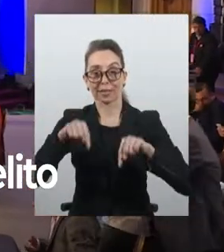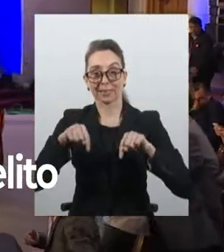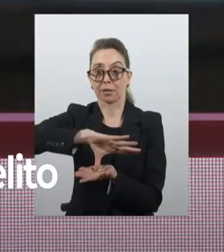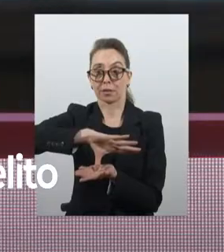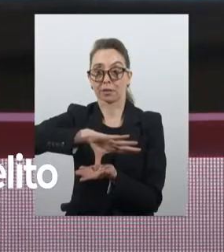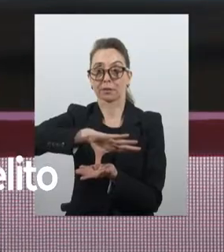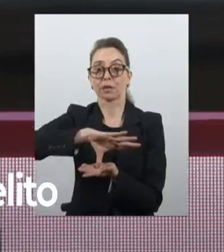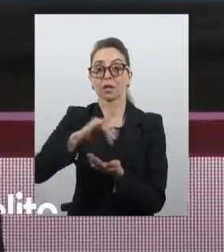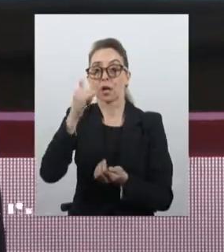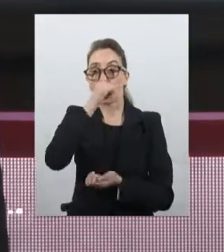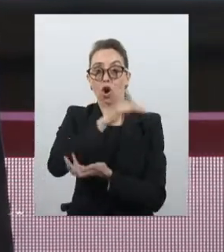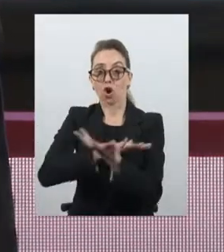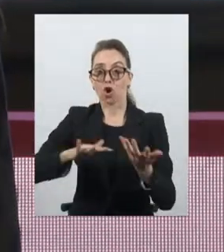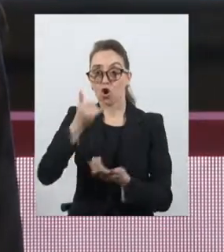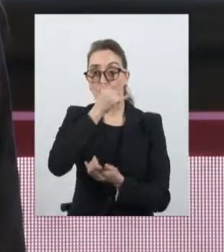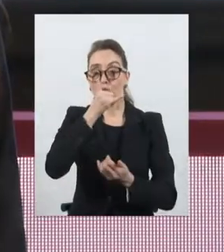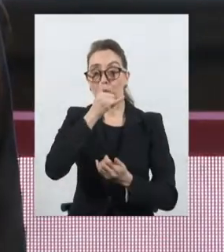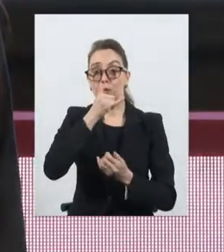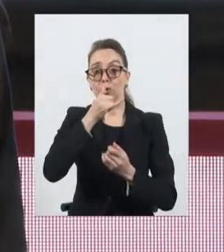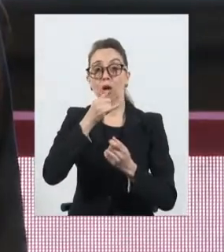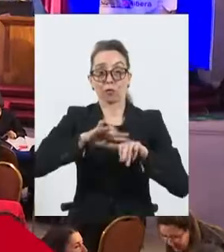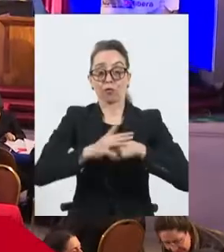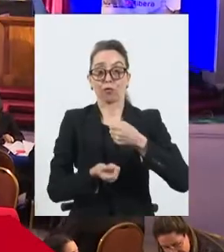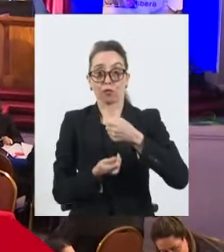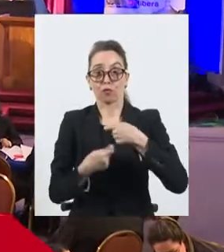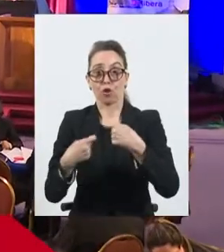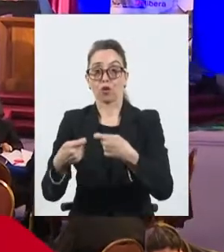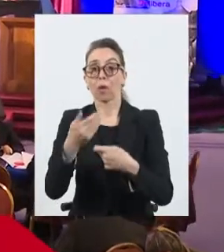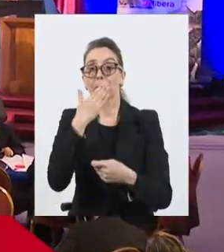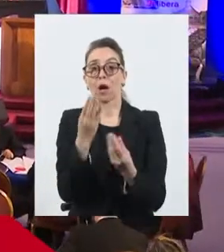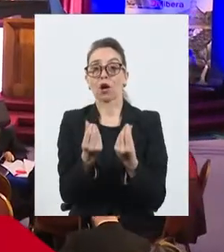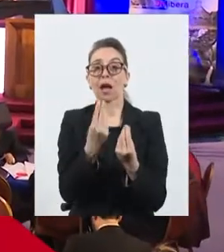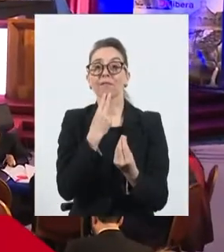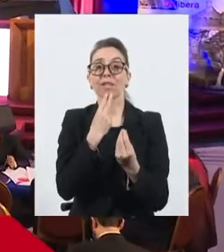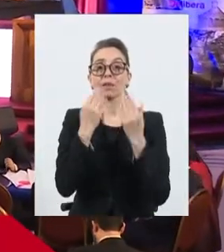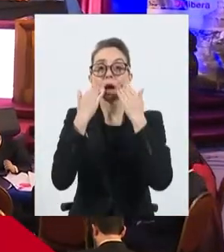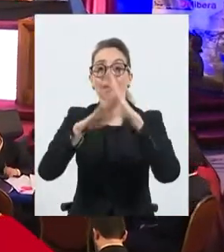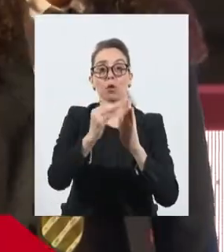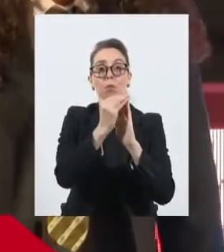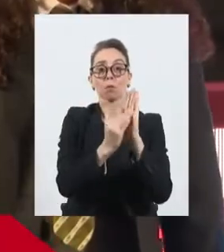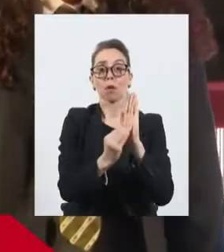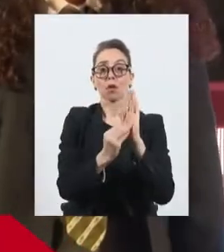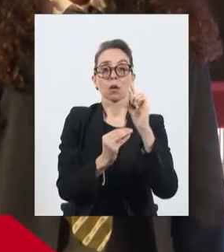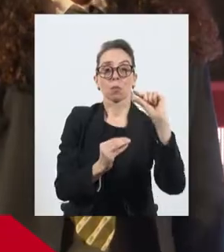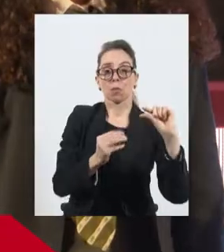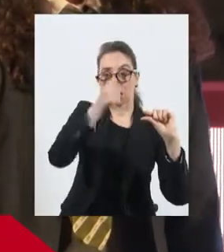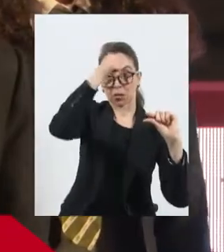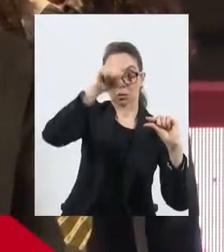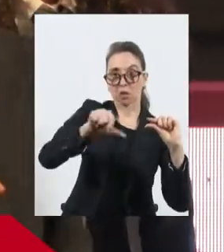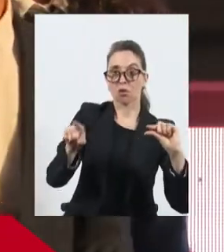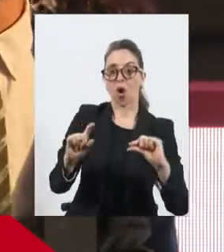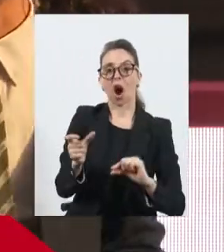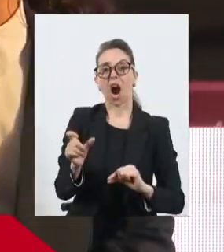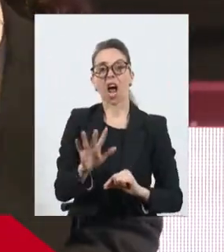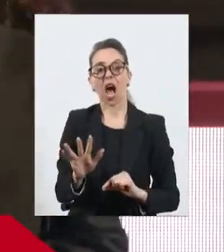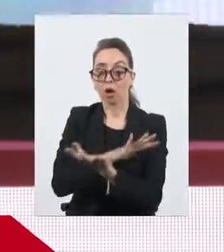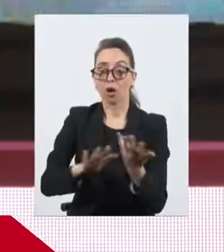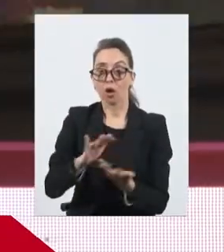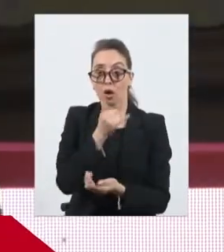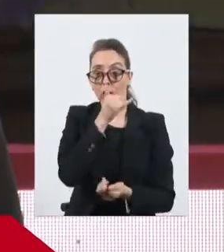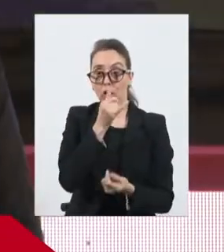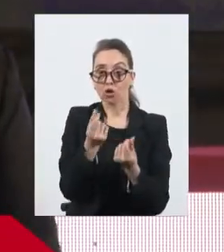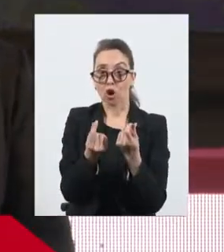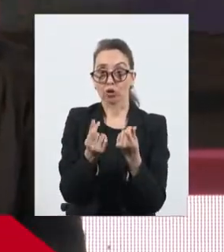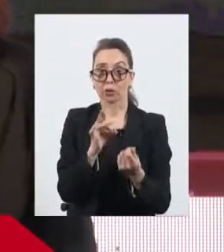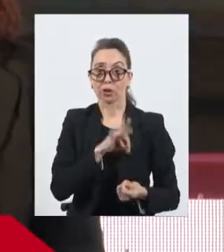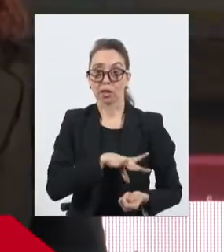nosotros nos motivamos y también teniendo en cuenta de que la ONU en sus objetivos para el desarrollo dice de que las instituciones sólidas es algo muy importante que se